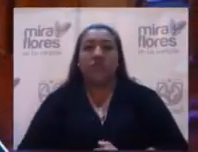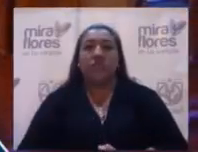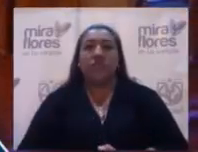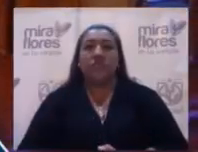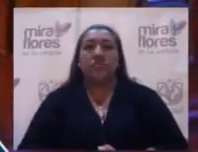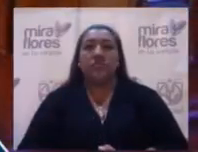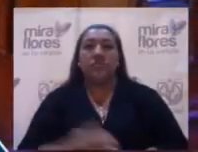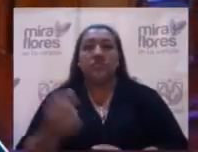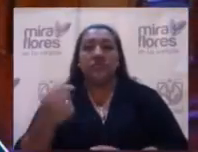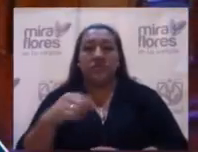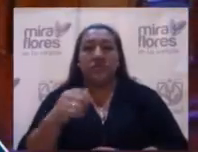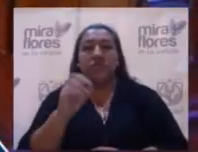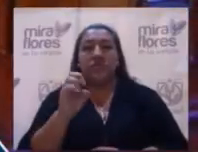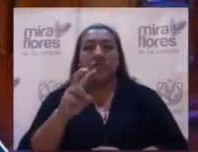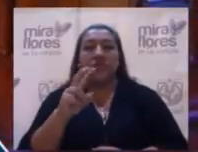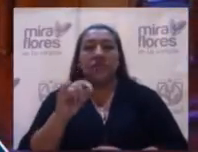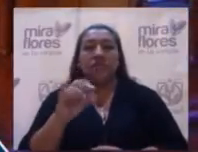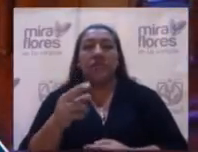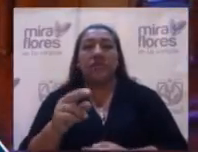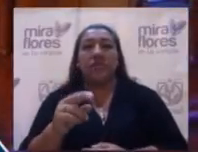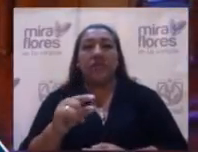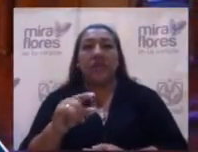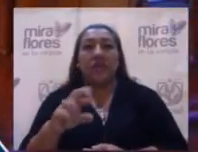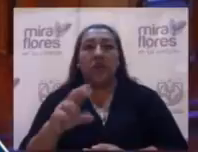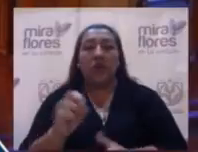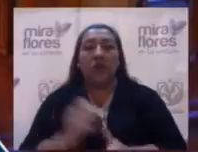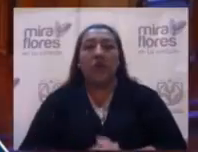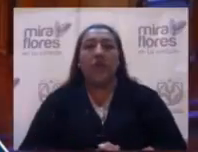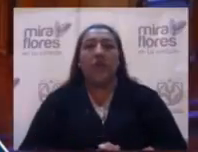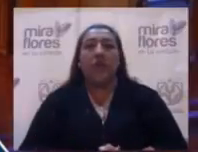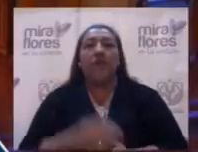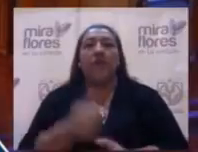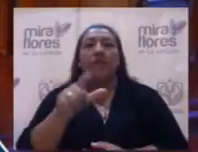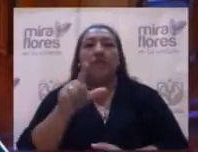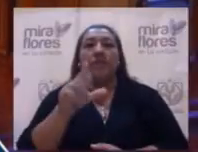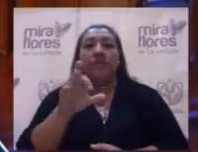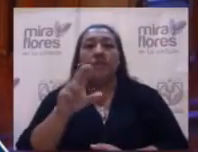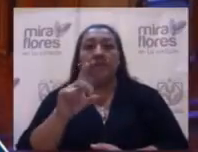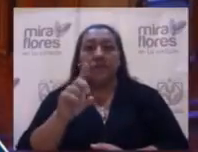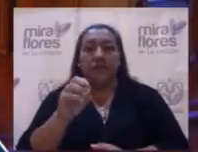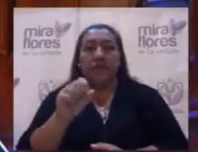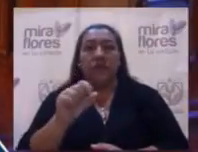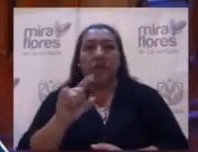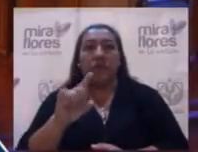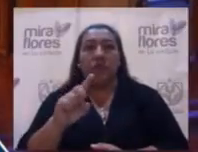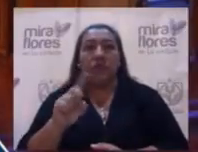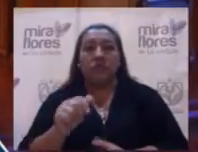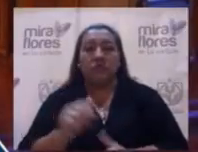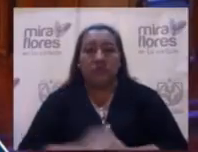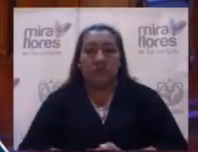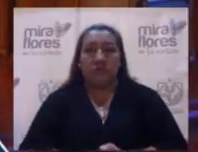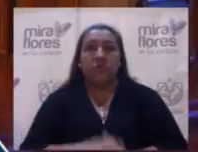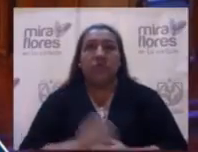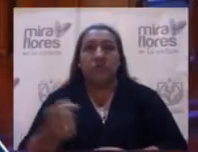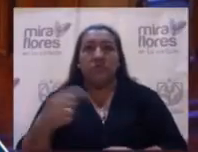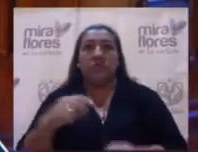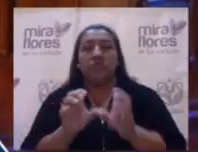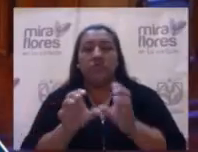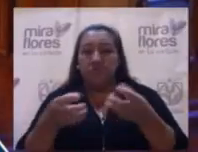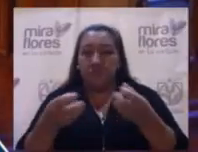señor Jorge de Albertis González del Riego, señor Alfredo Sousa Locio. Hay quórum, señor